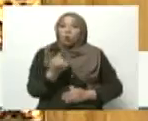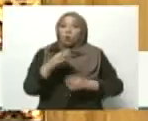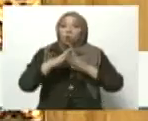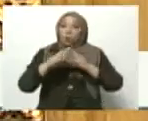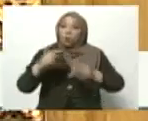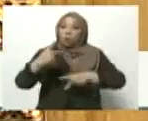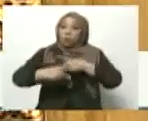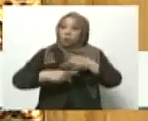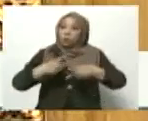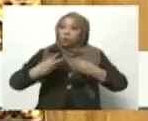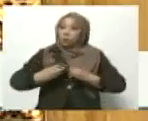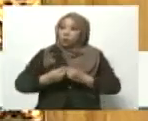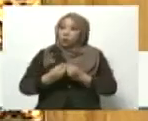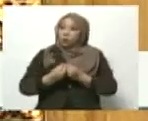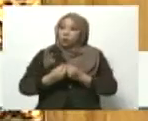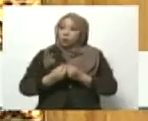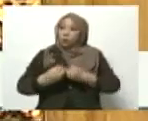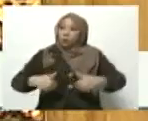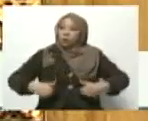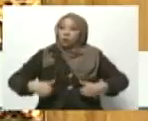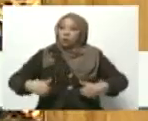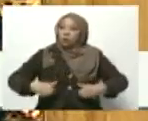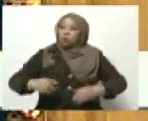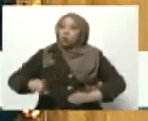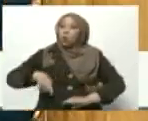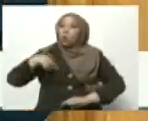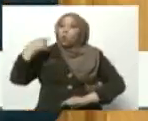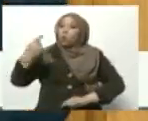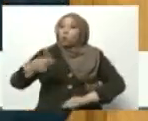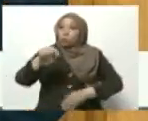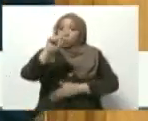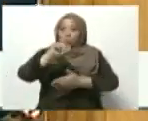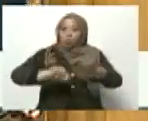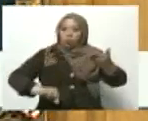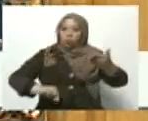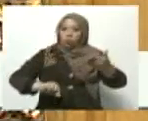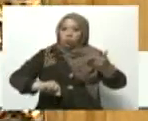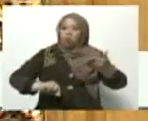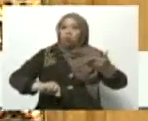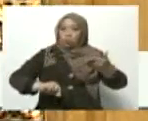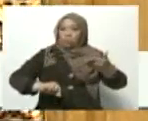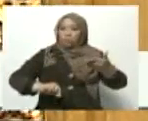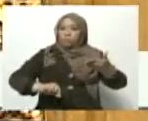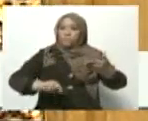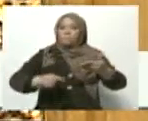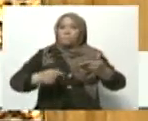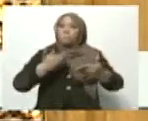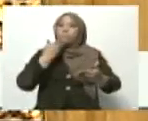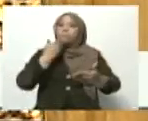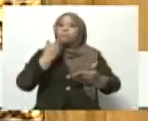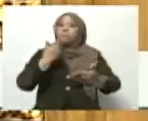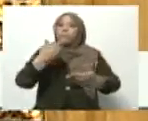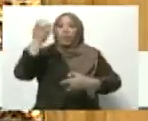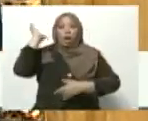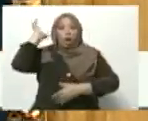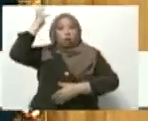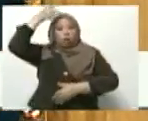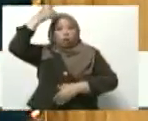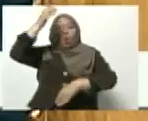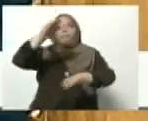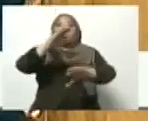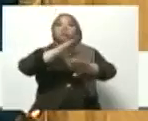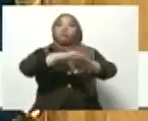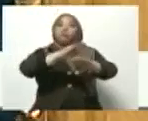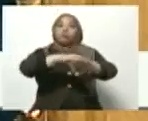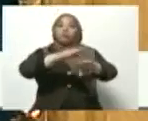compañías petroleras, porque van a tener más ganancias luego, porque todos los contratos son para ustedes. Trump pidió en la planificación